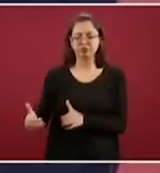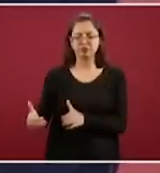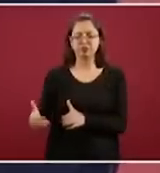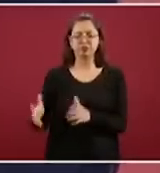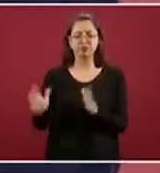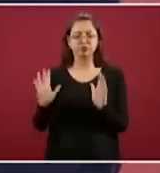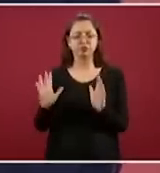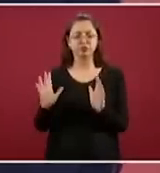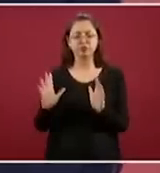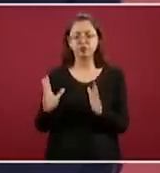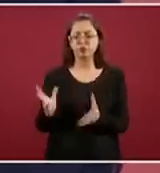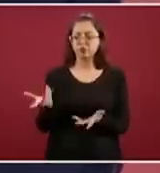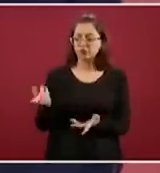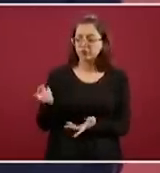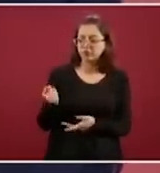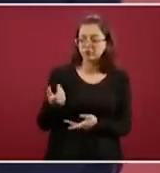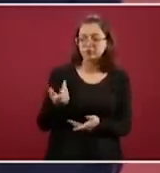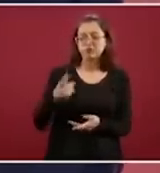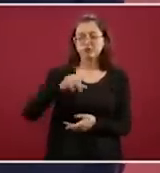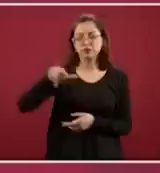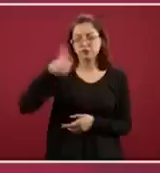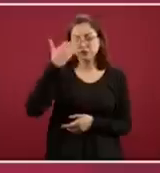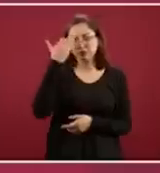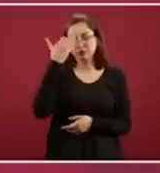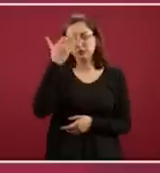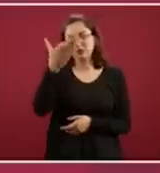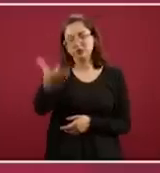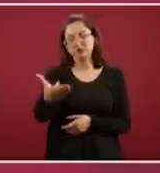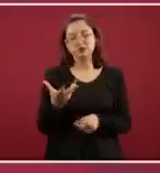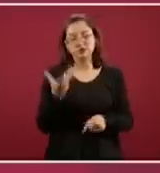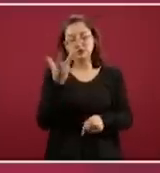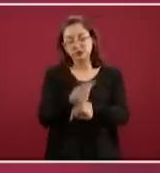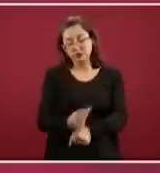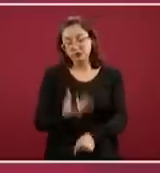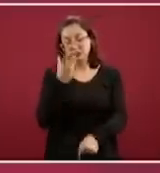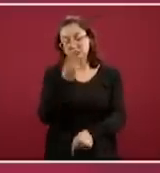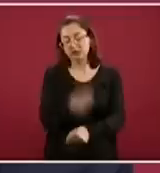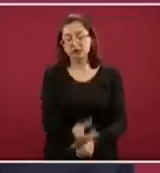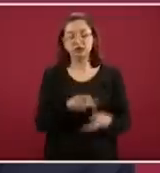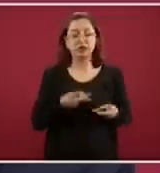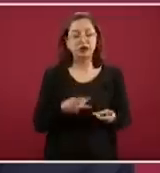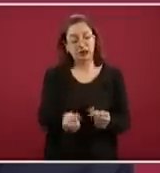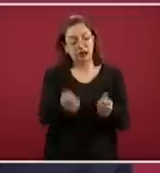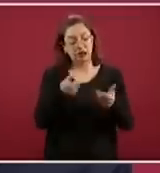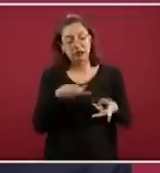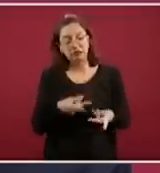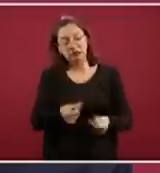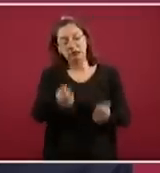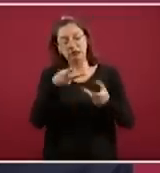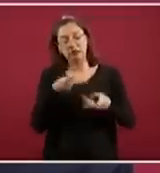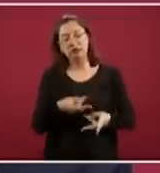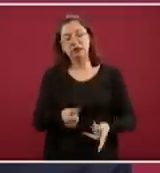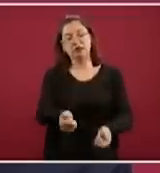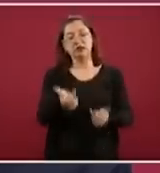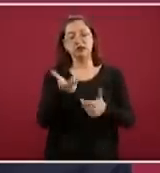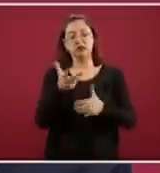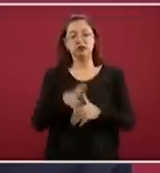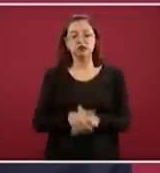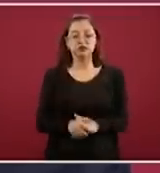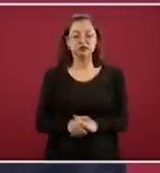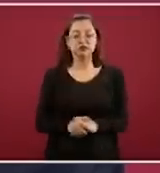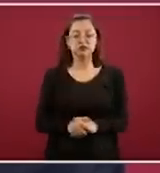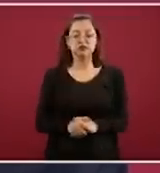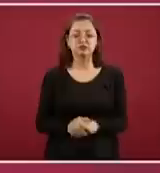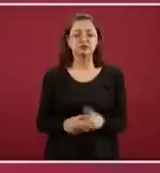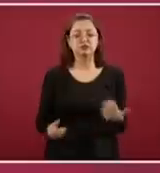Se echaba a perder o costaba mucho mantenerlo en buen estado, y era